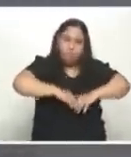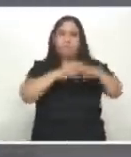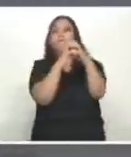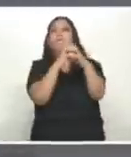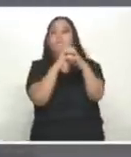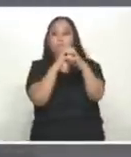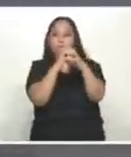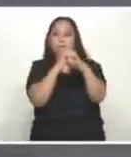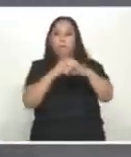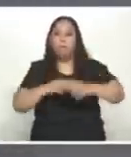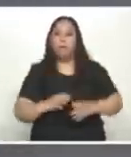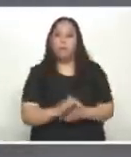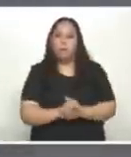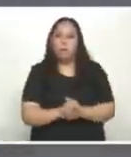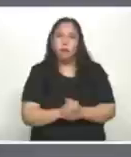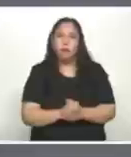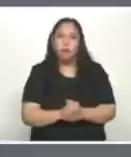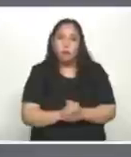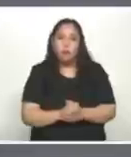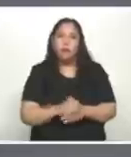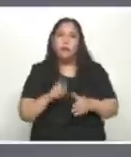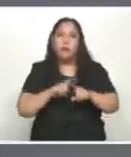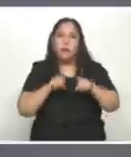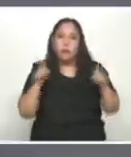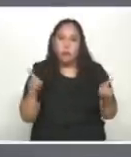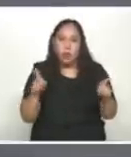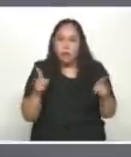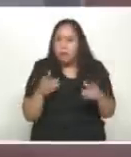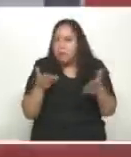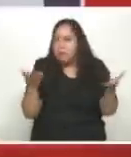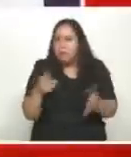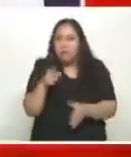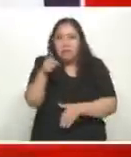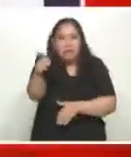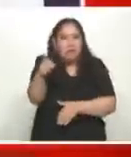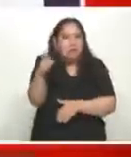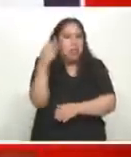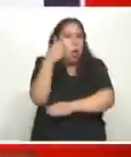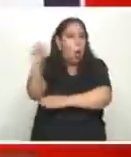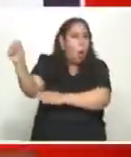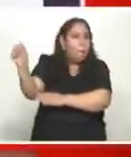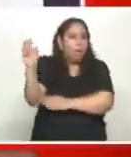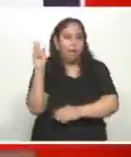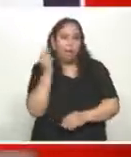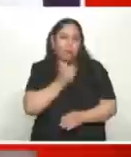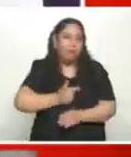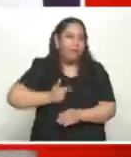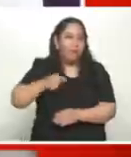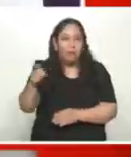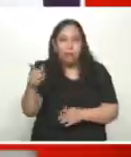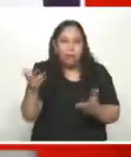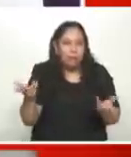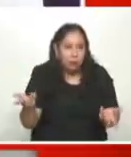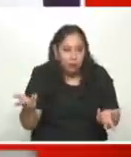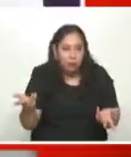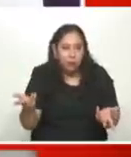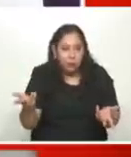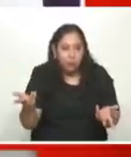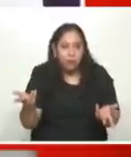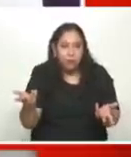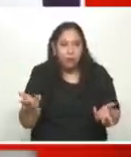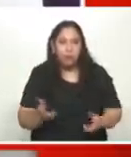usted va a tener, Kimberly, oposición y va a tener críticas de los sectores